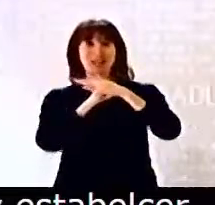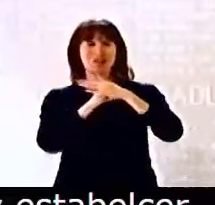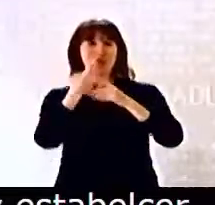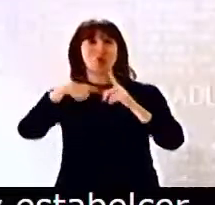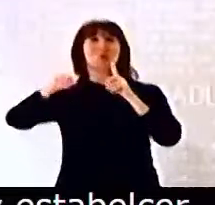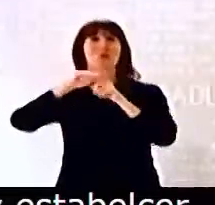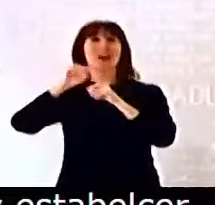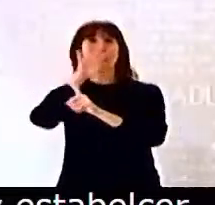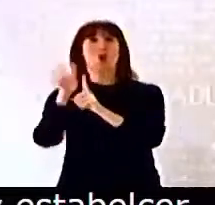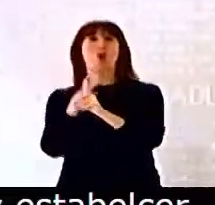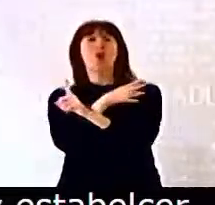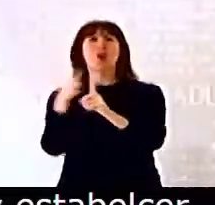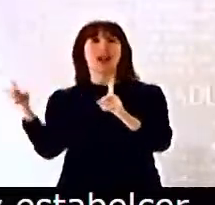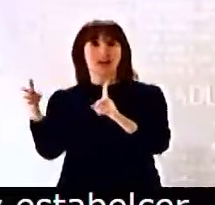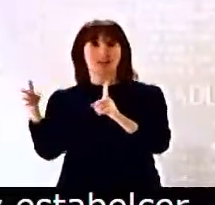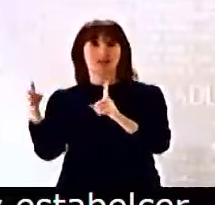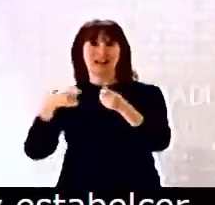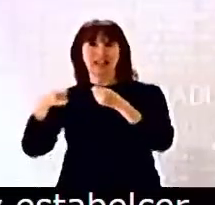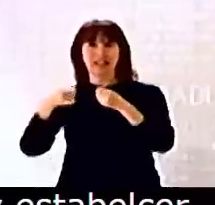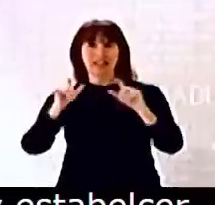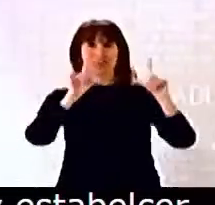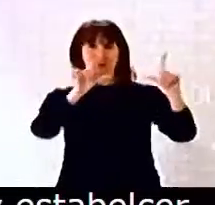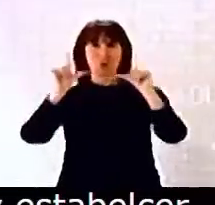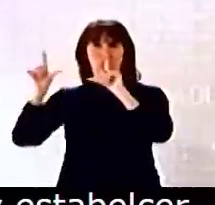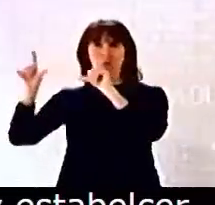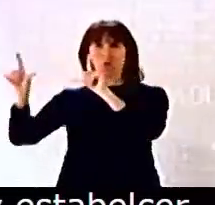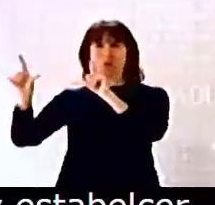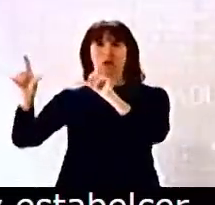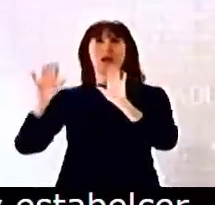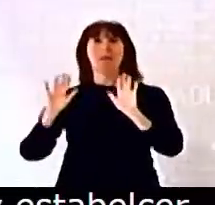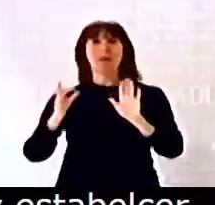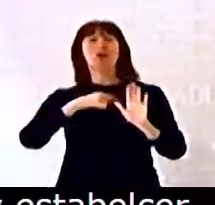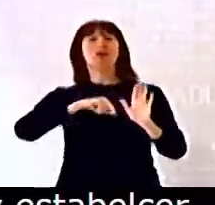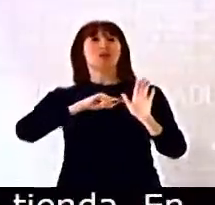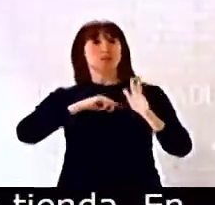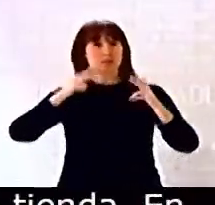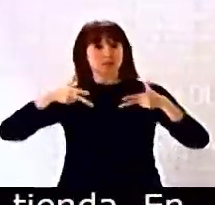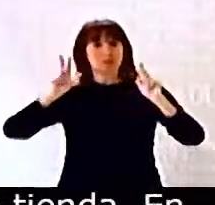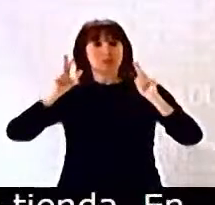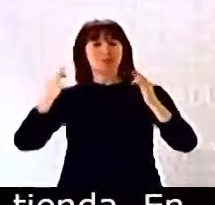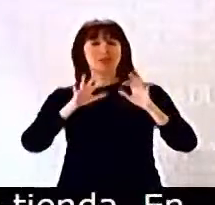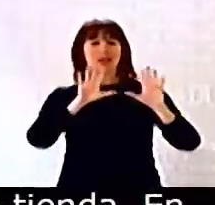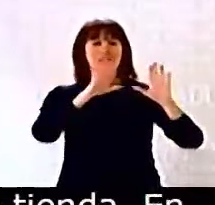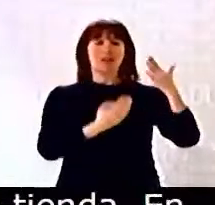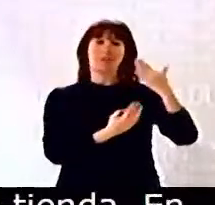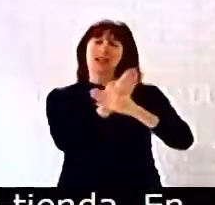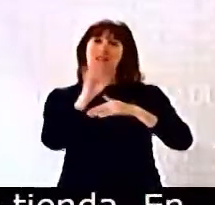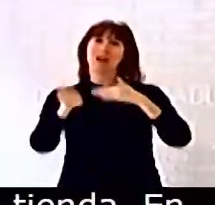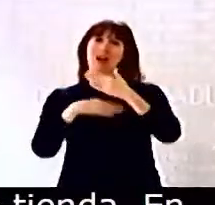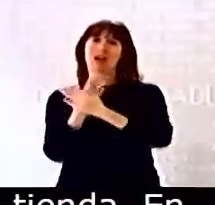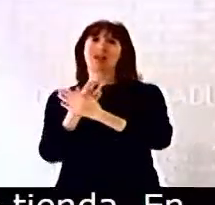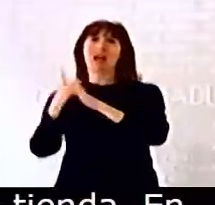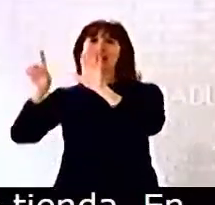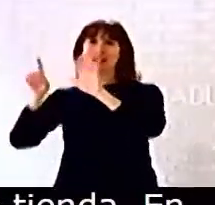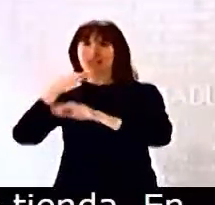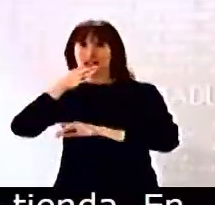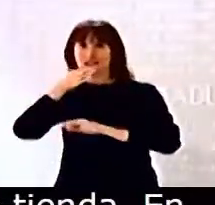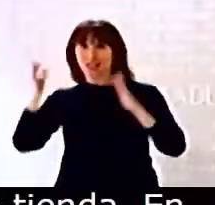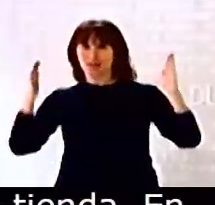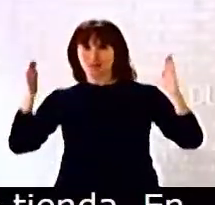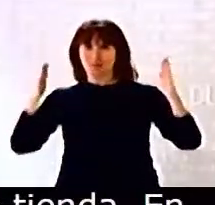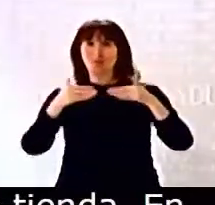que tendrá esa tienda. En cualquier caso, permitimos una apertura de 10 de la mañana a 18 horas.